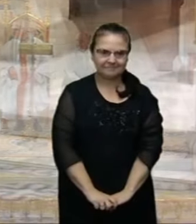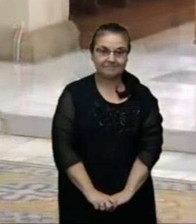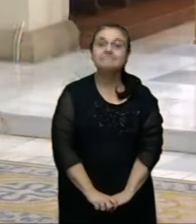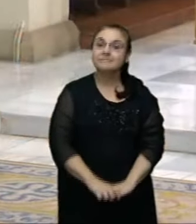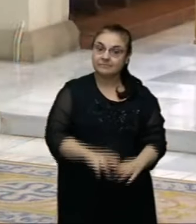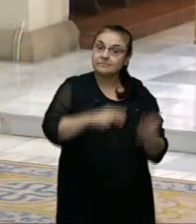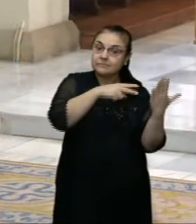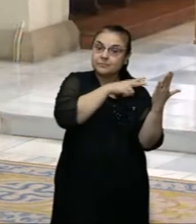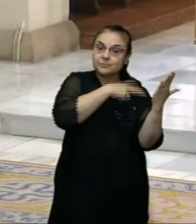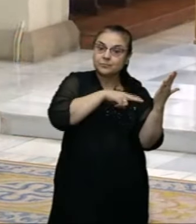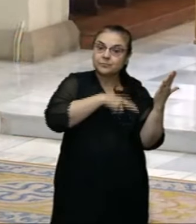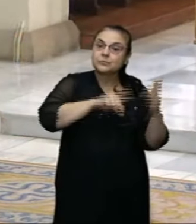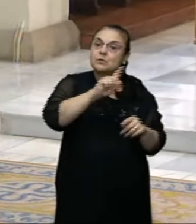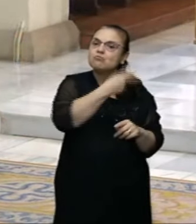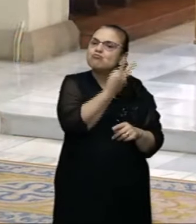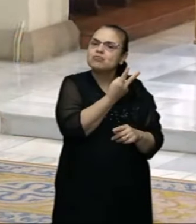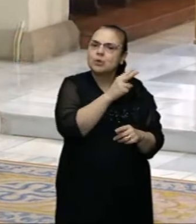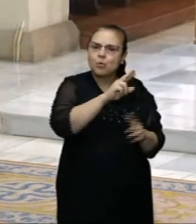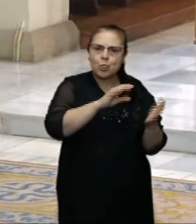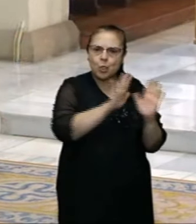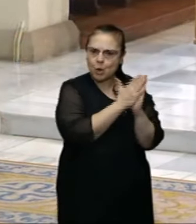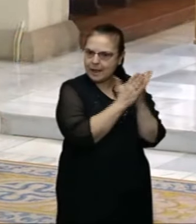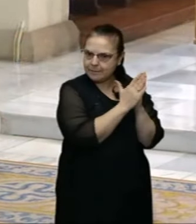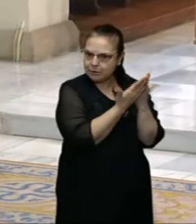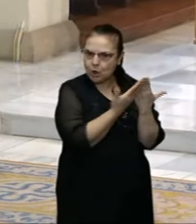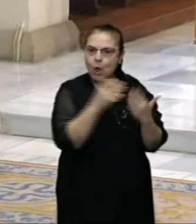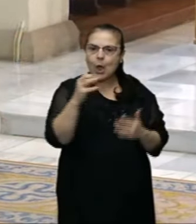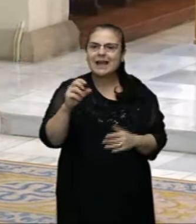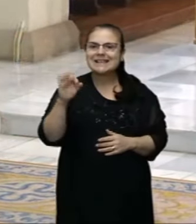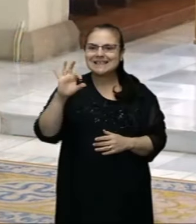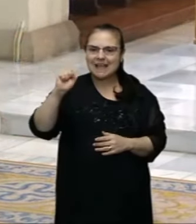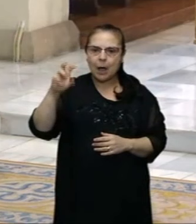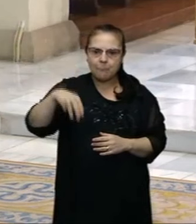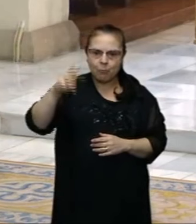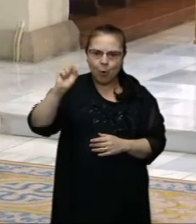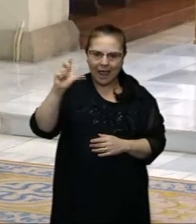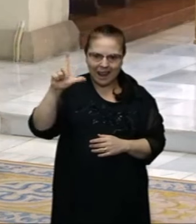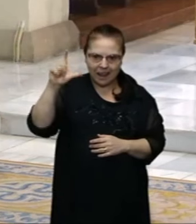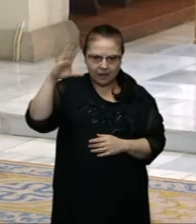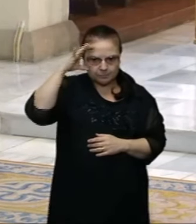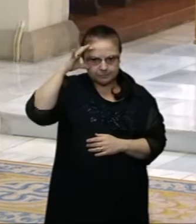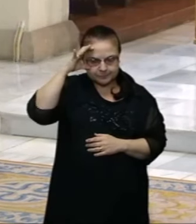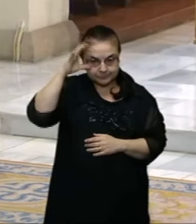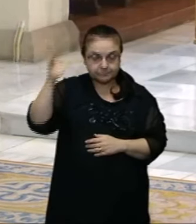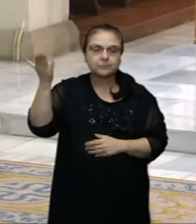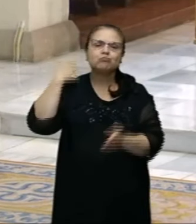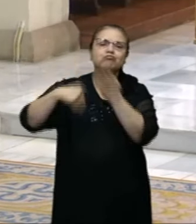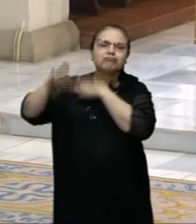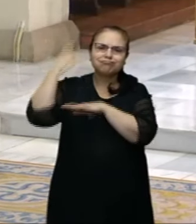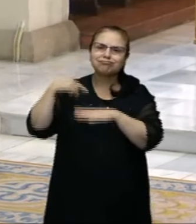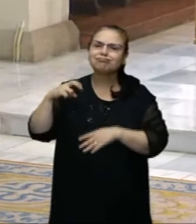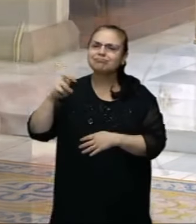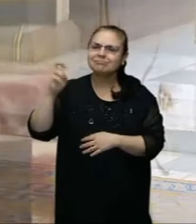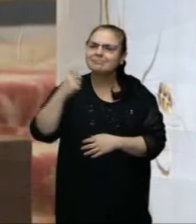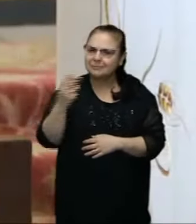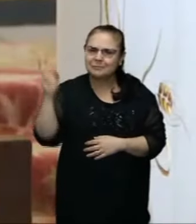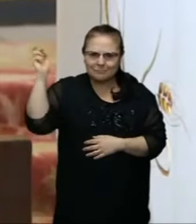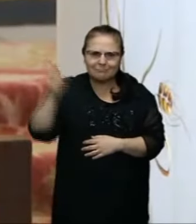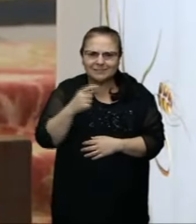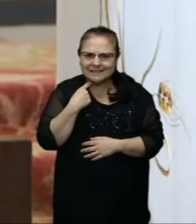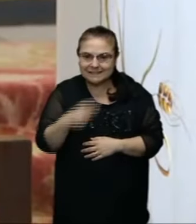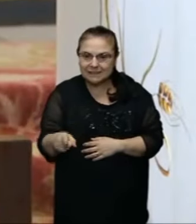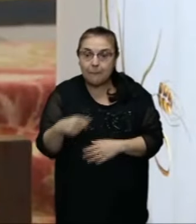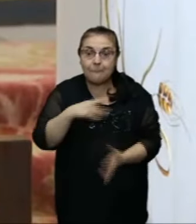Amén. Lectura del segundo libro de Samuel. En aquellos días vino esta palabra del Señor a